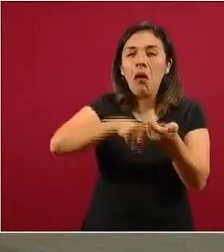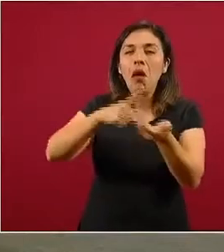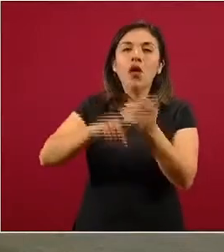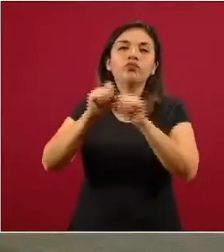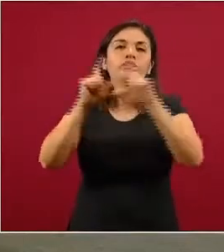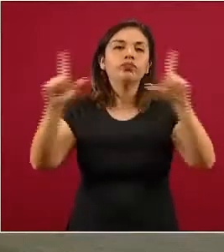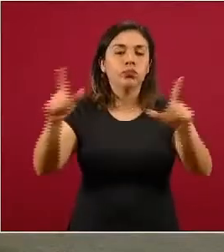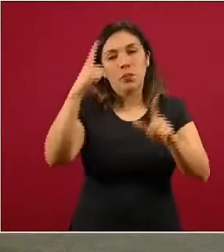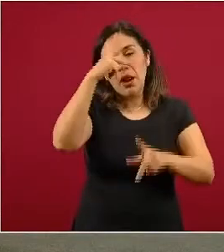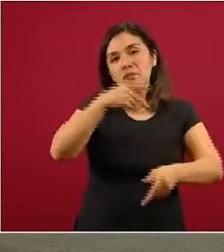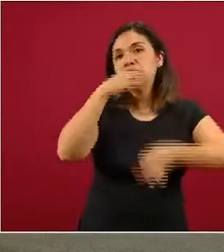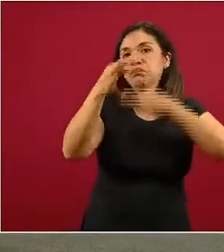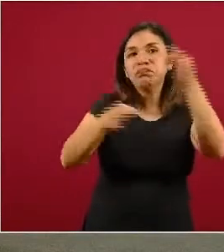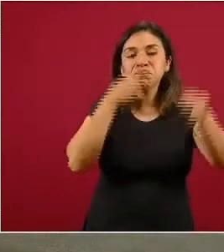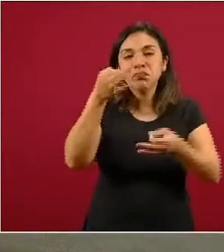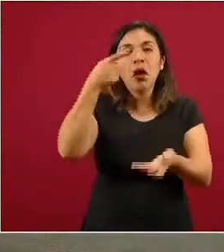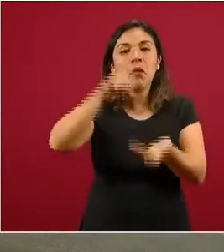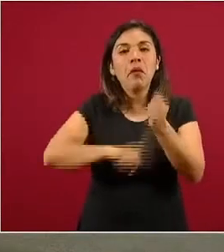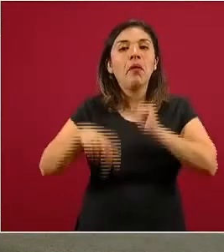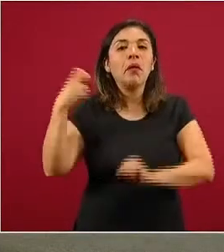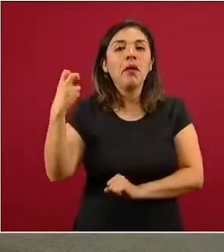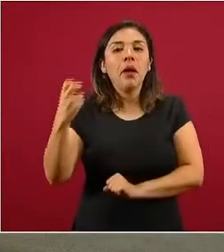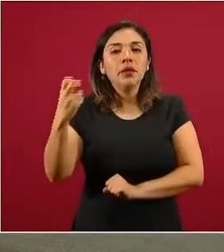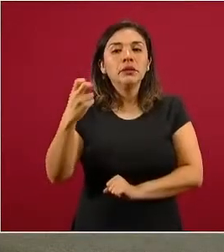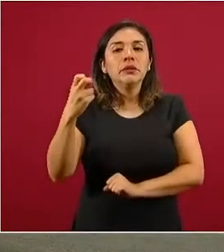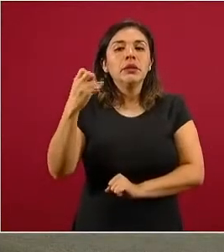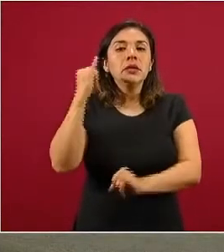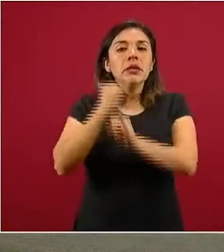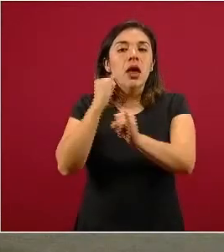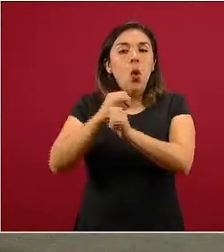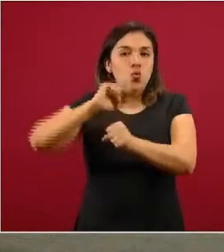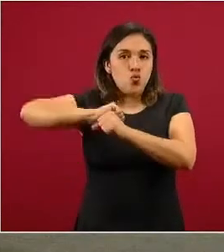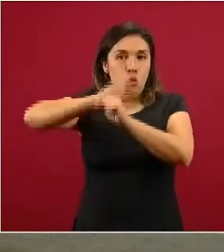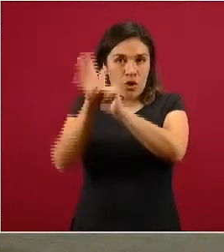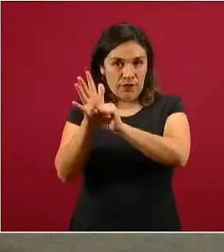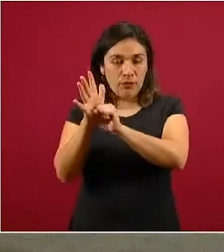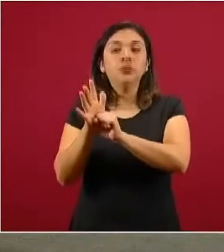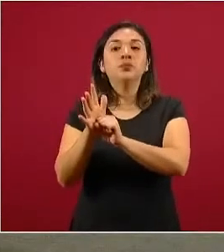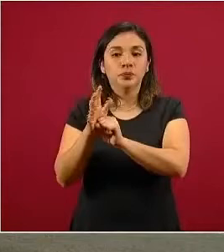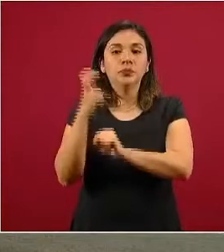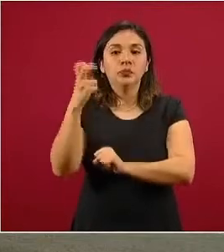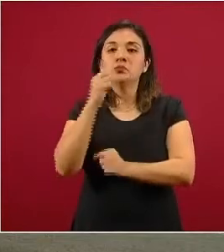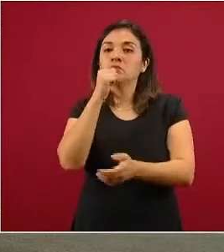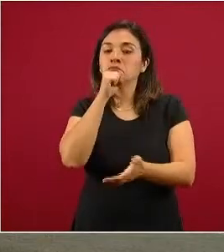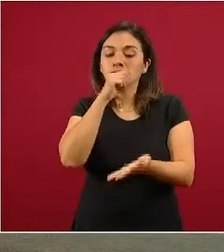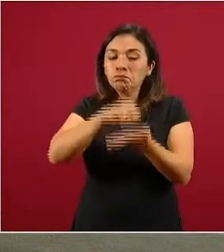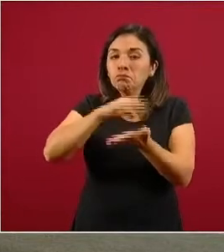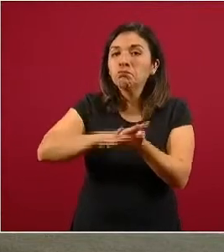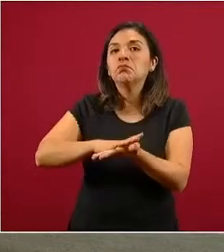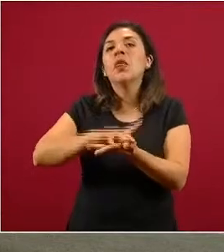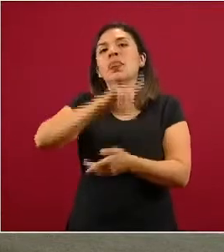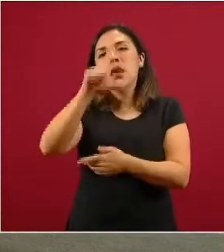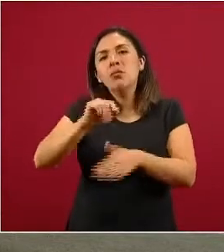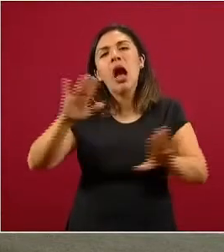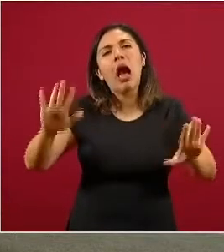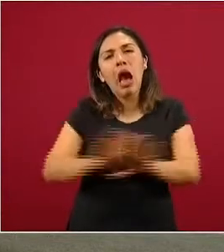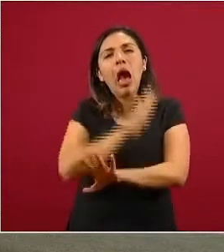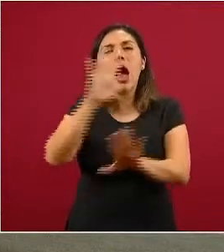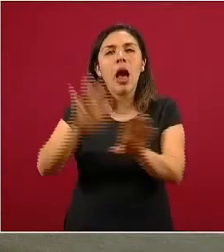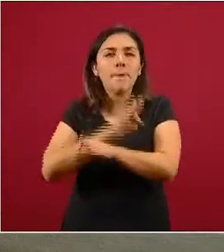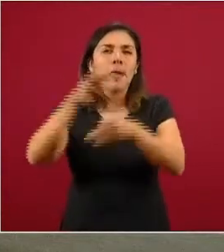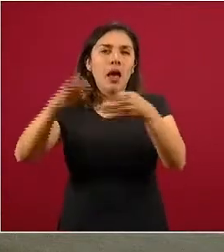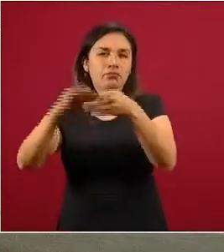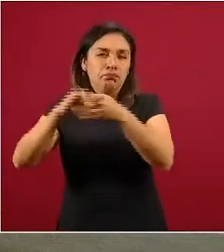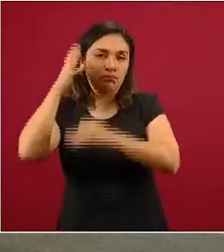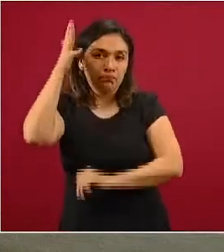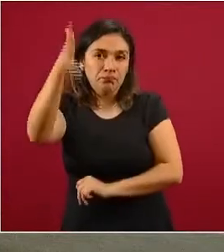una actualización de lo que también presenté yo mismo hace como un mes ya, a finales de julio, a principios de agosto, donde